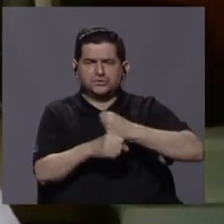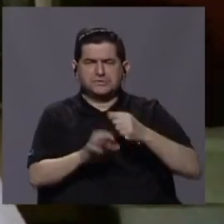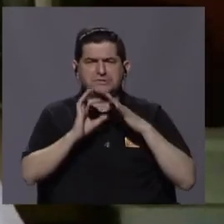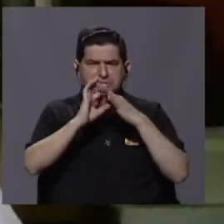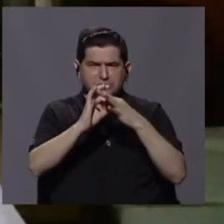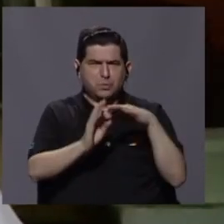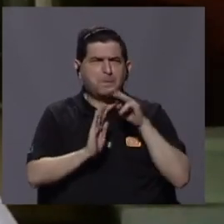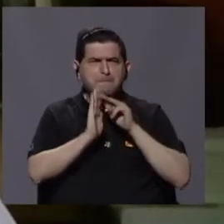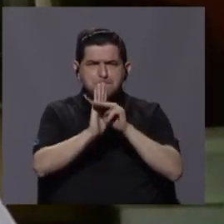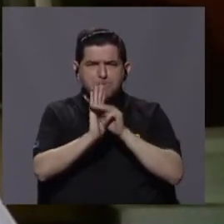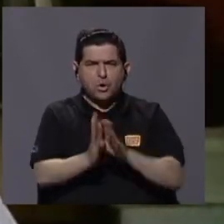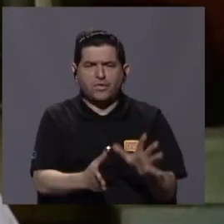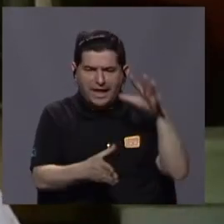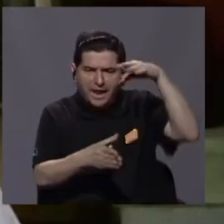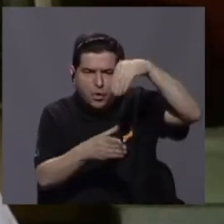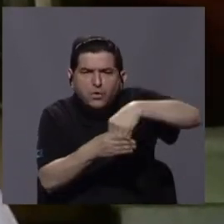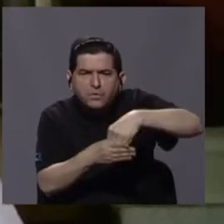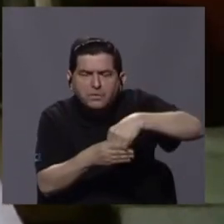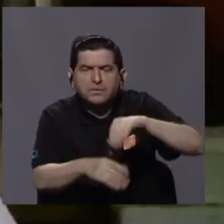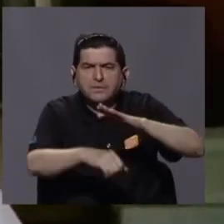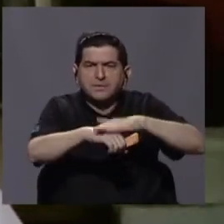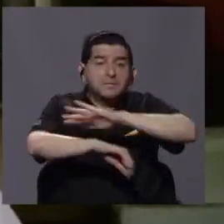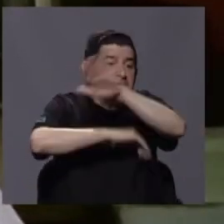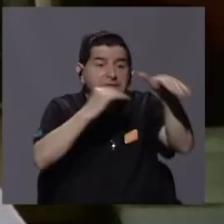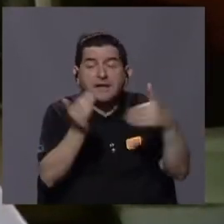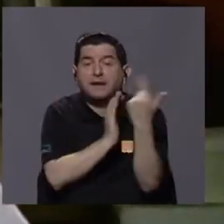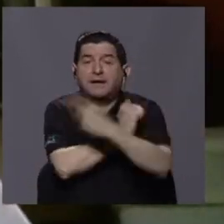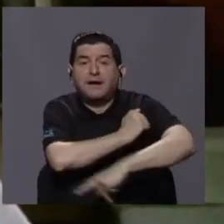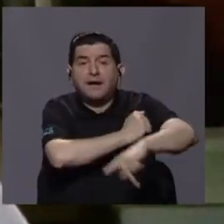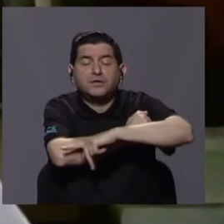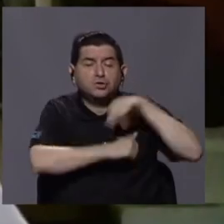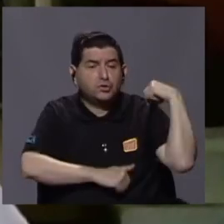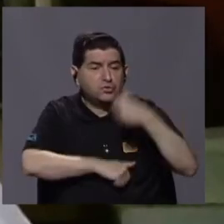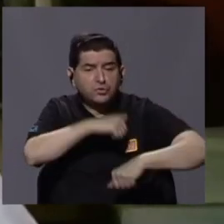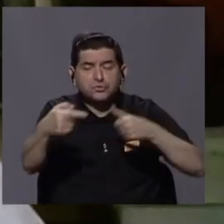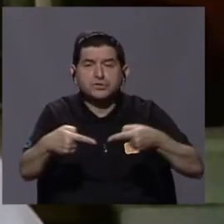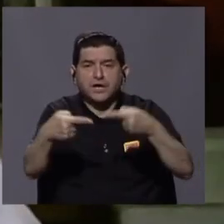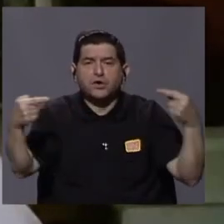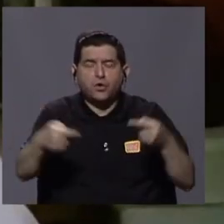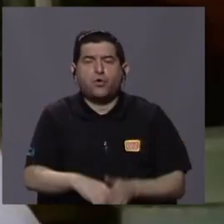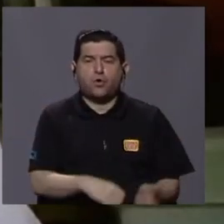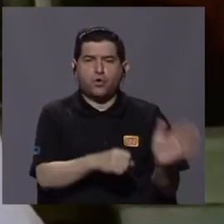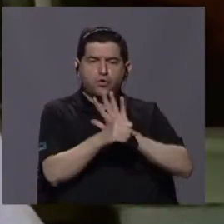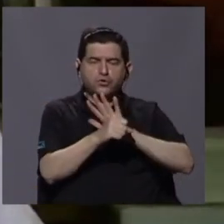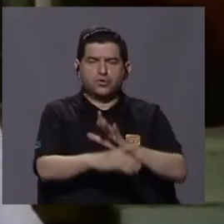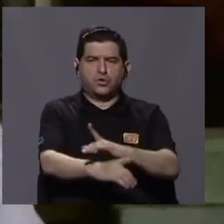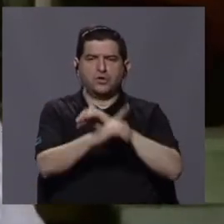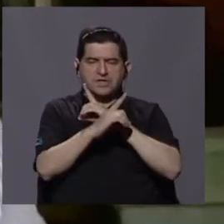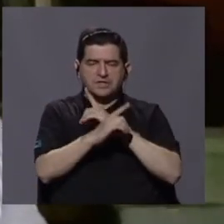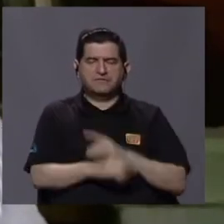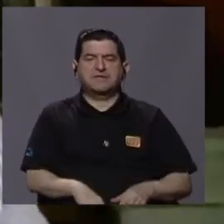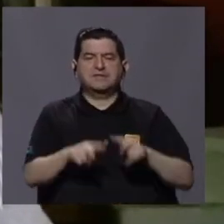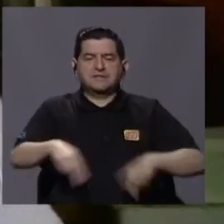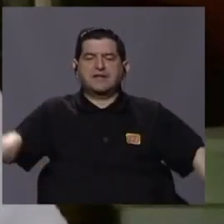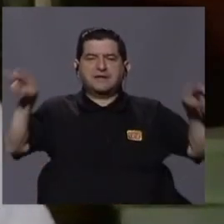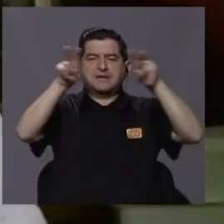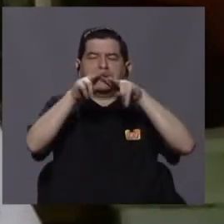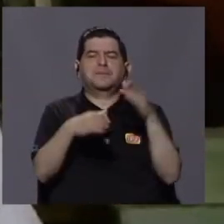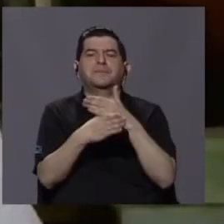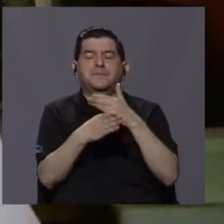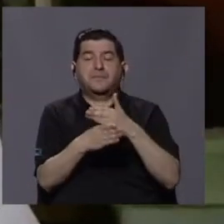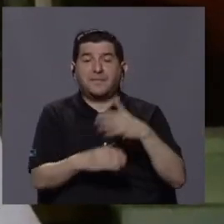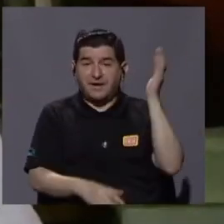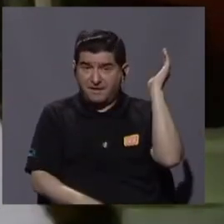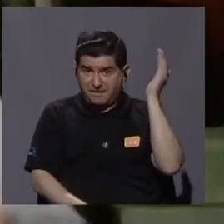para un modelo inclusivo que permita a todos los países combatir la cob y defender los valores compartidos este